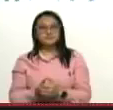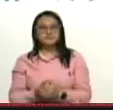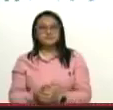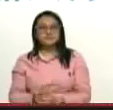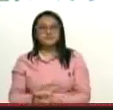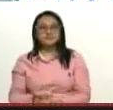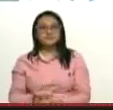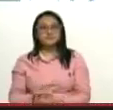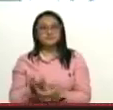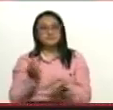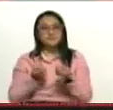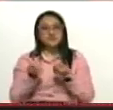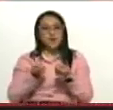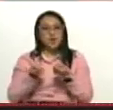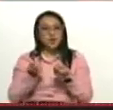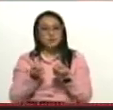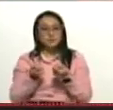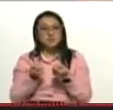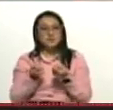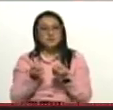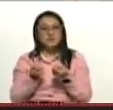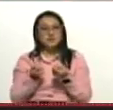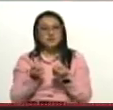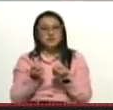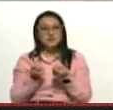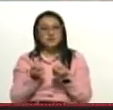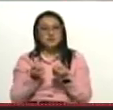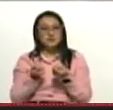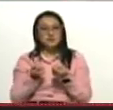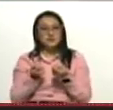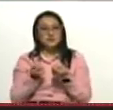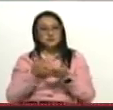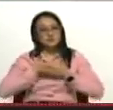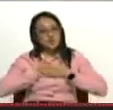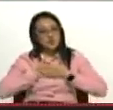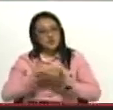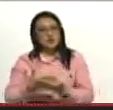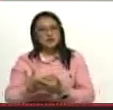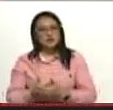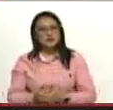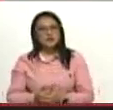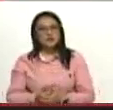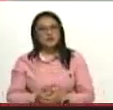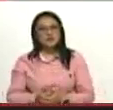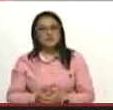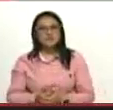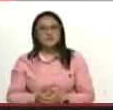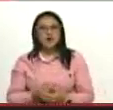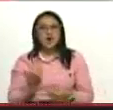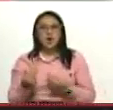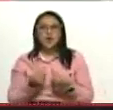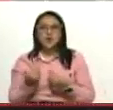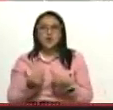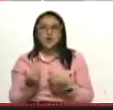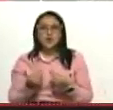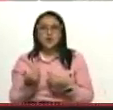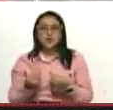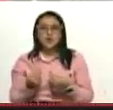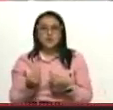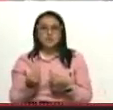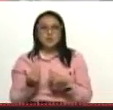la economía que nos induce a la solidaridad Cómo tomamos